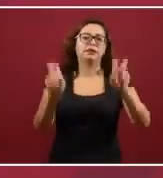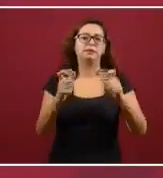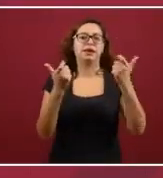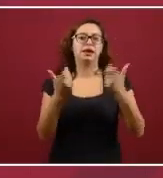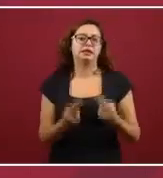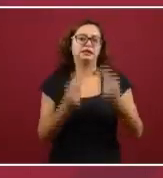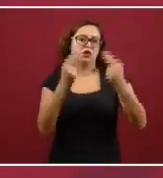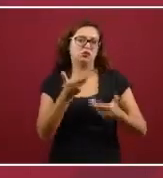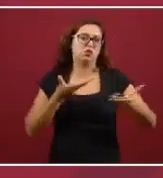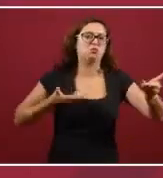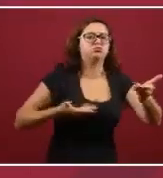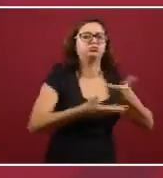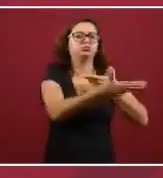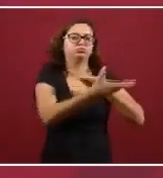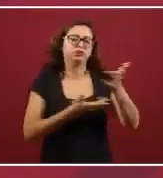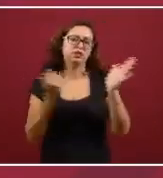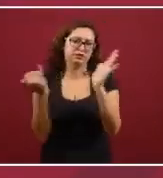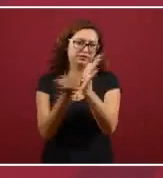que ha pasado